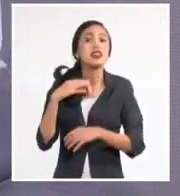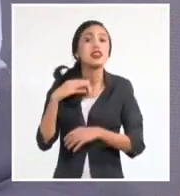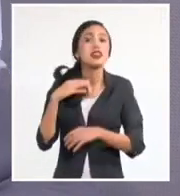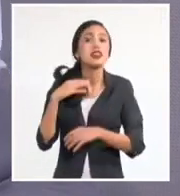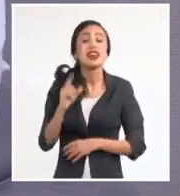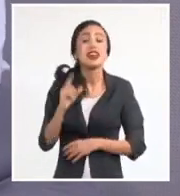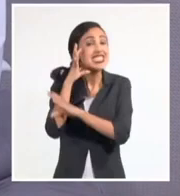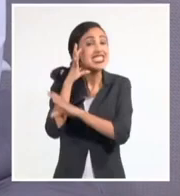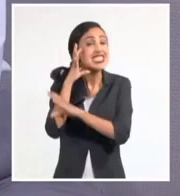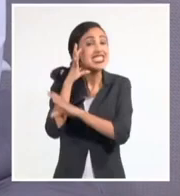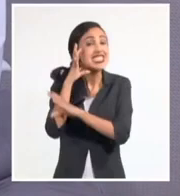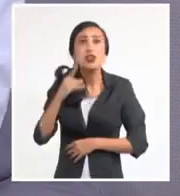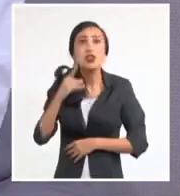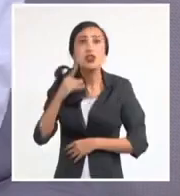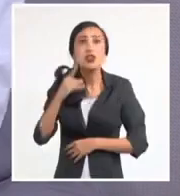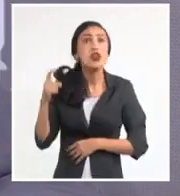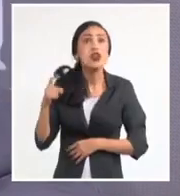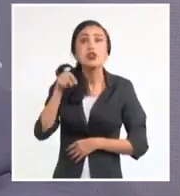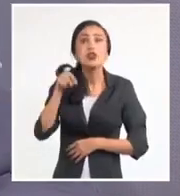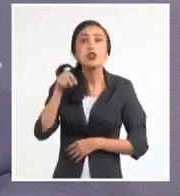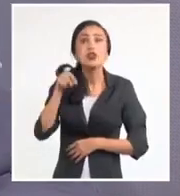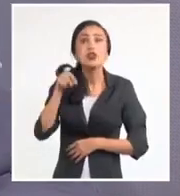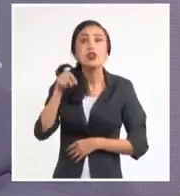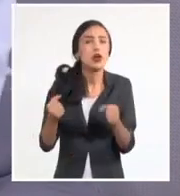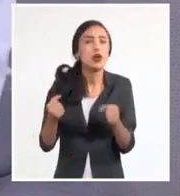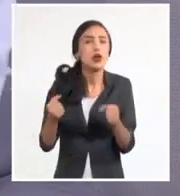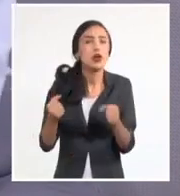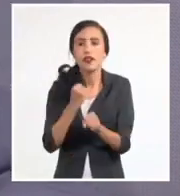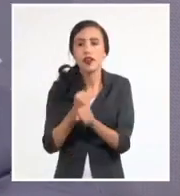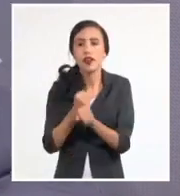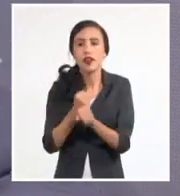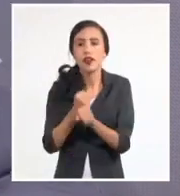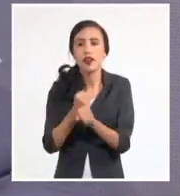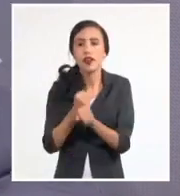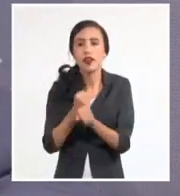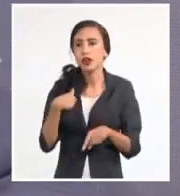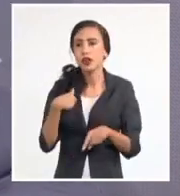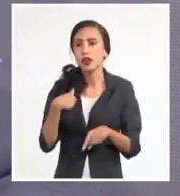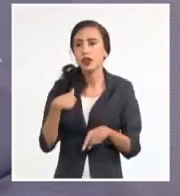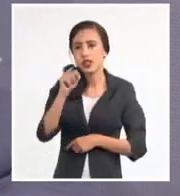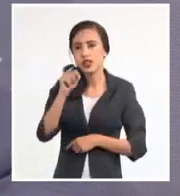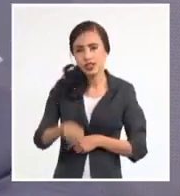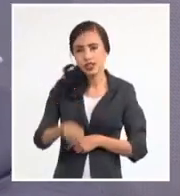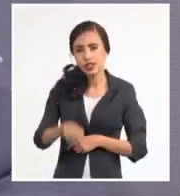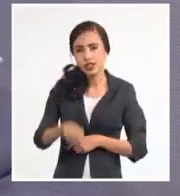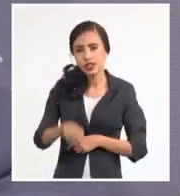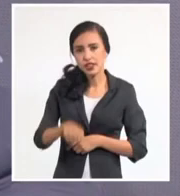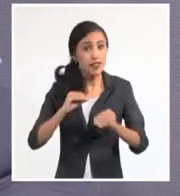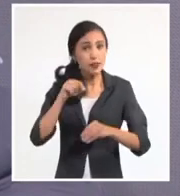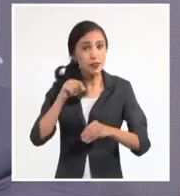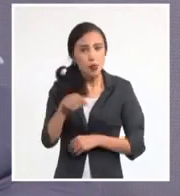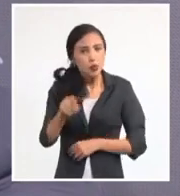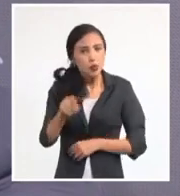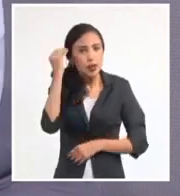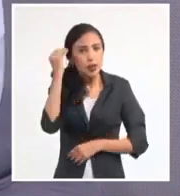grandes sueños, era una de las mejores profesiones. Pero yo decía aquí, hablábamos acá, ¿no? ¿Ustedes se imaginan las obras completas? O